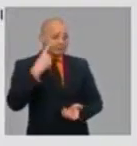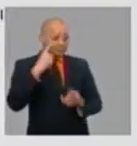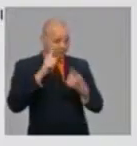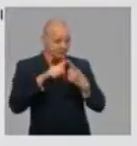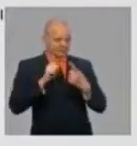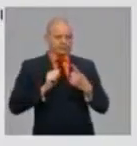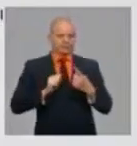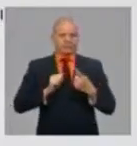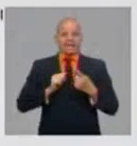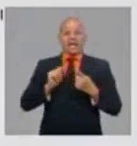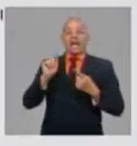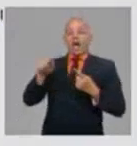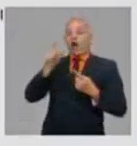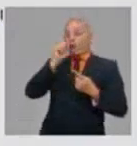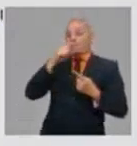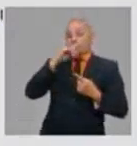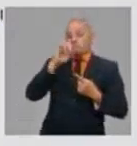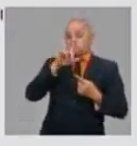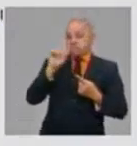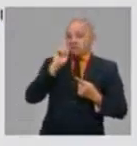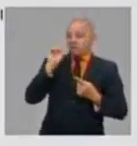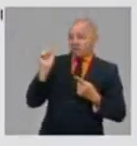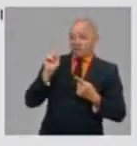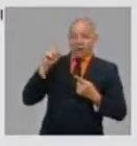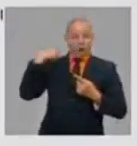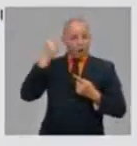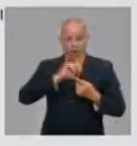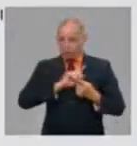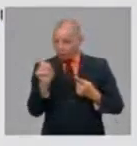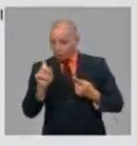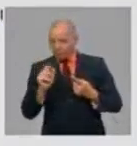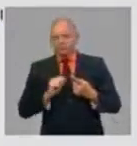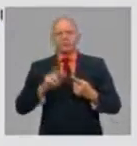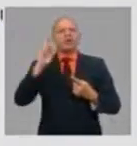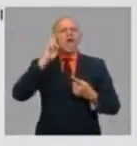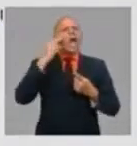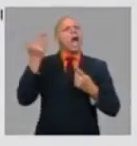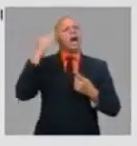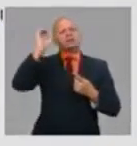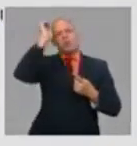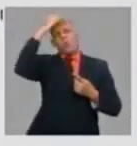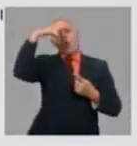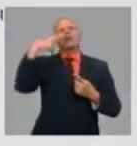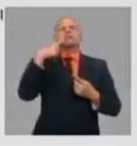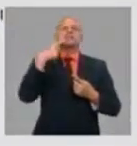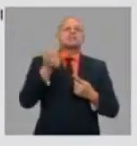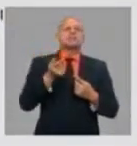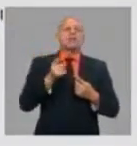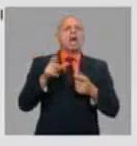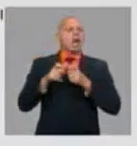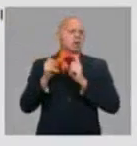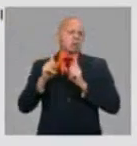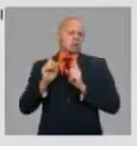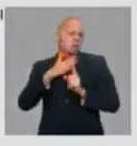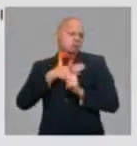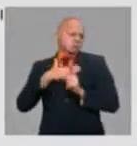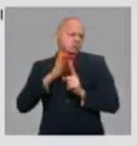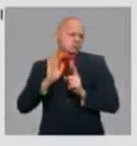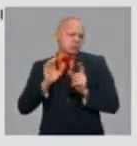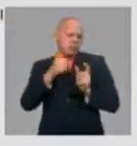a no locura, que fue el propio Trump como presidente el que en una reunión privada que después se